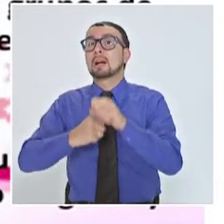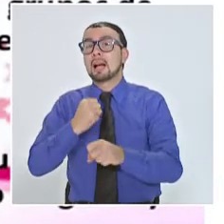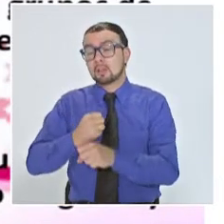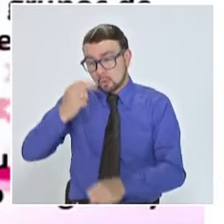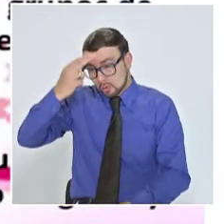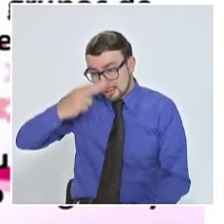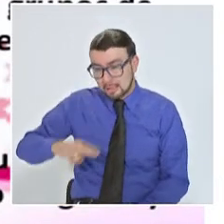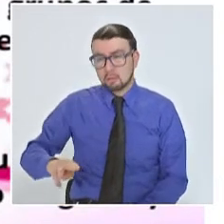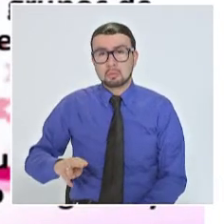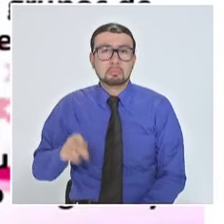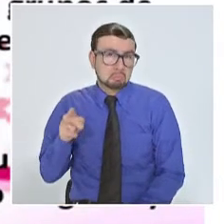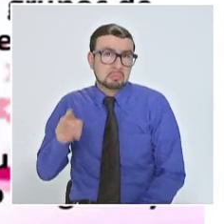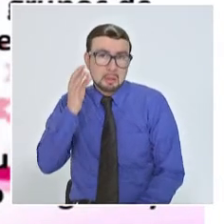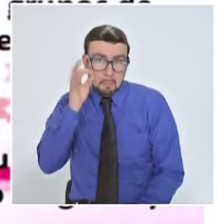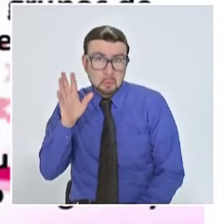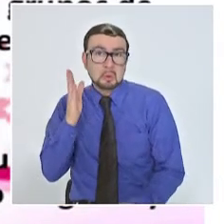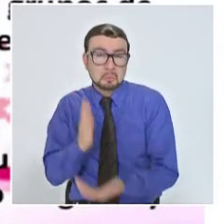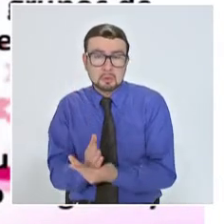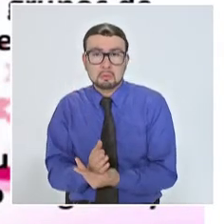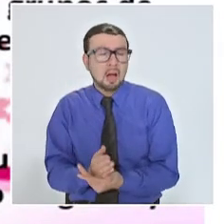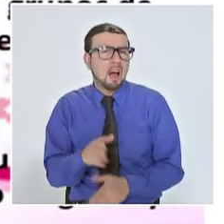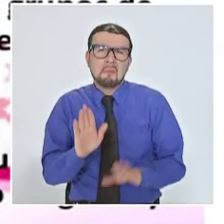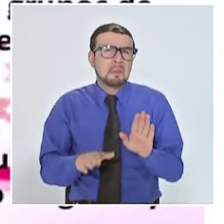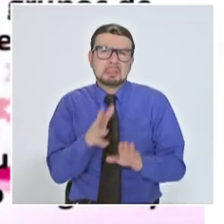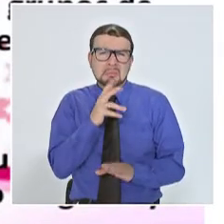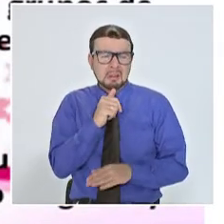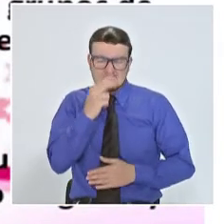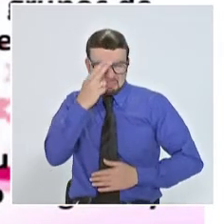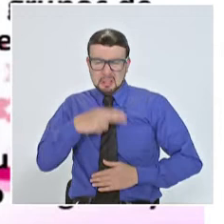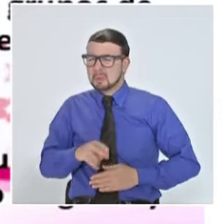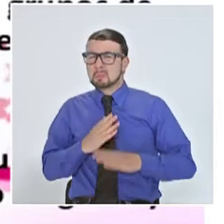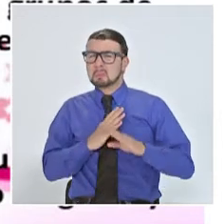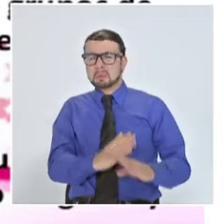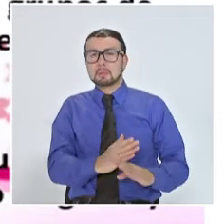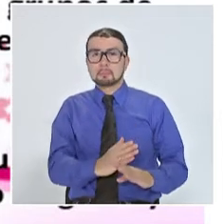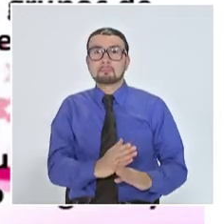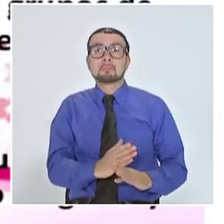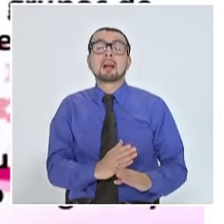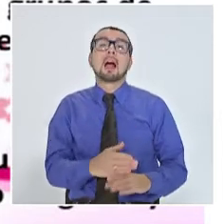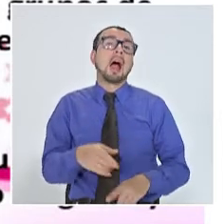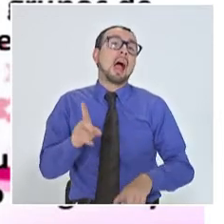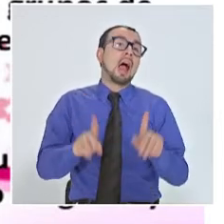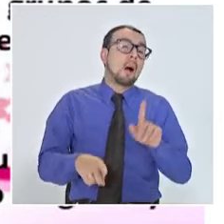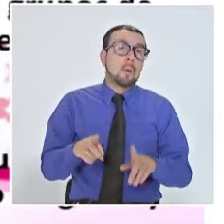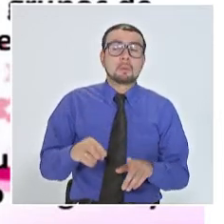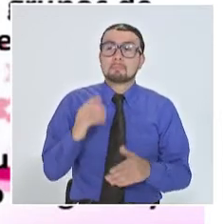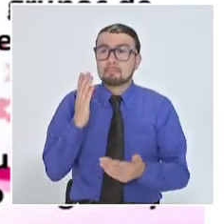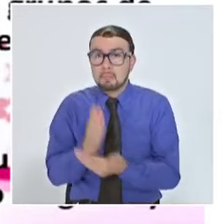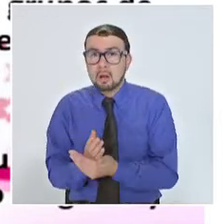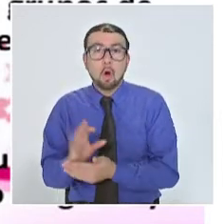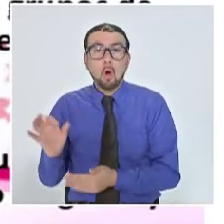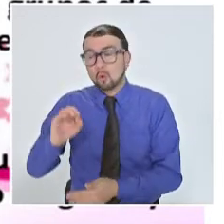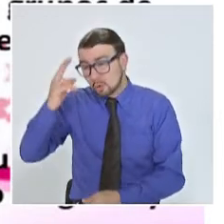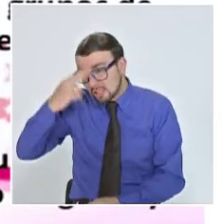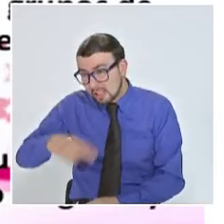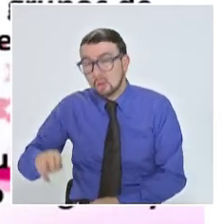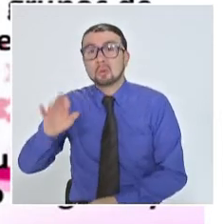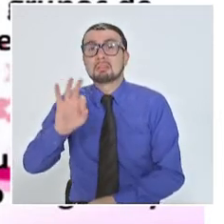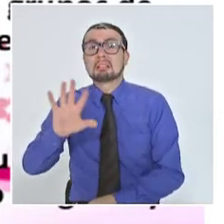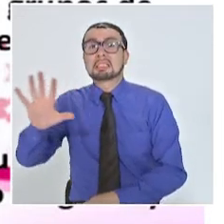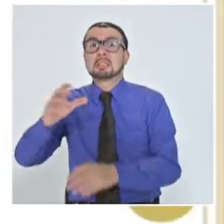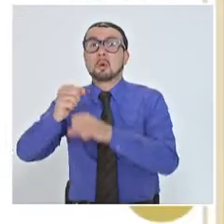tener hijos, porque muchas no los tienen, y finalmente otras se quedan sin hijos y otras tienen sus hijos después de los 30